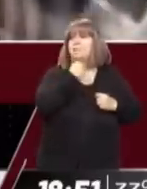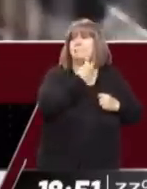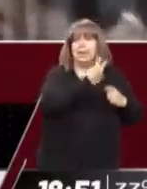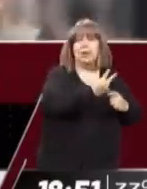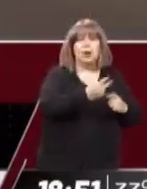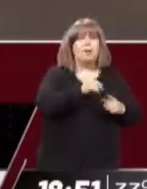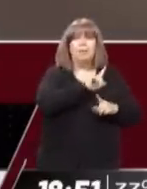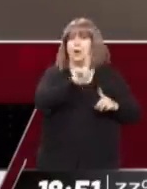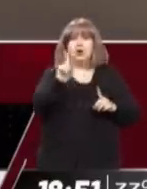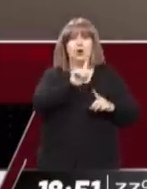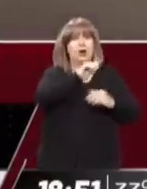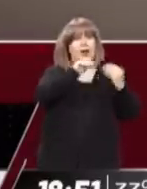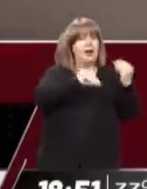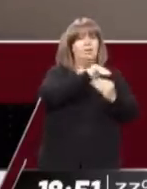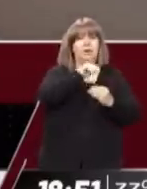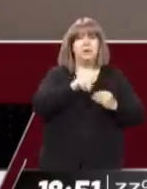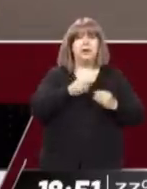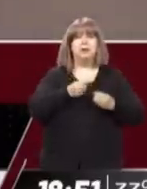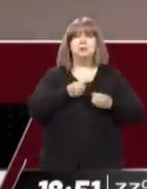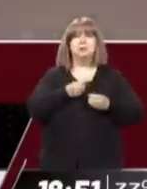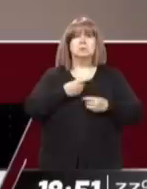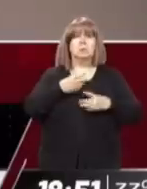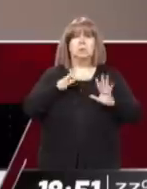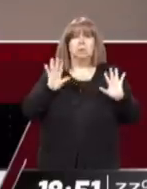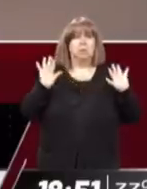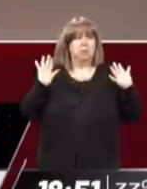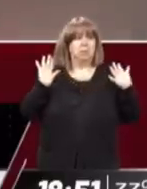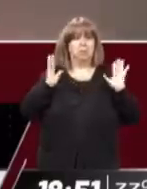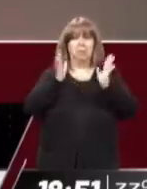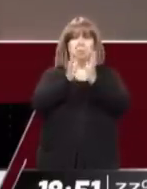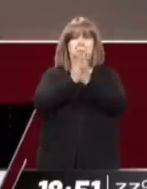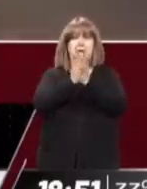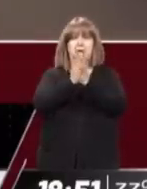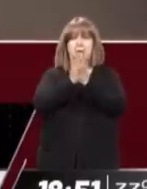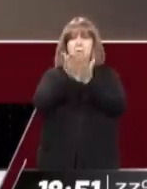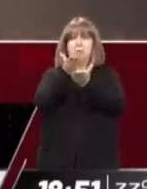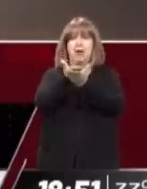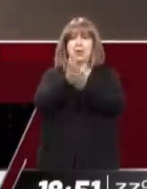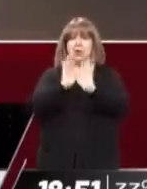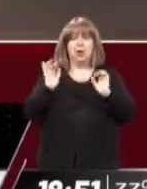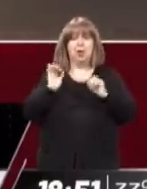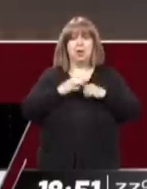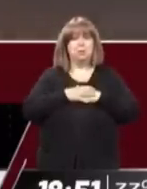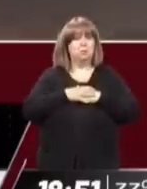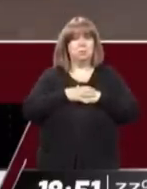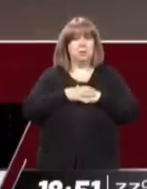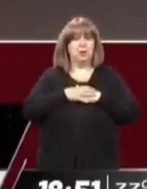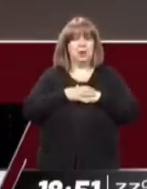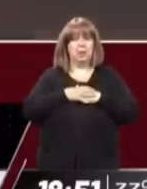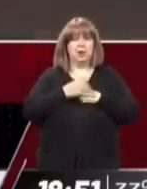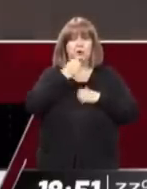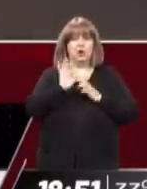Sin embargo, en ningún momento ninguna de las familias pidió perdón, hizo una expresa mea culpa y